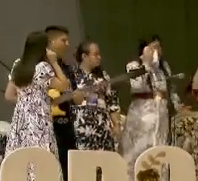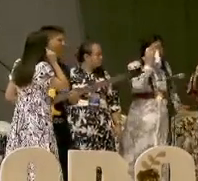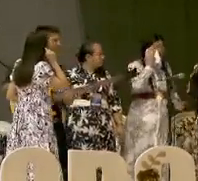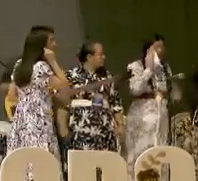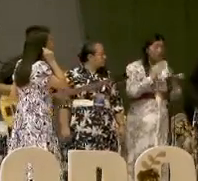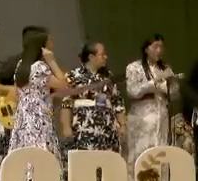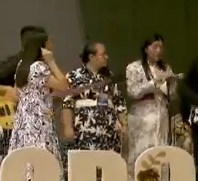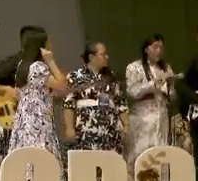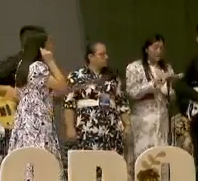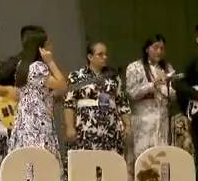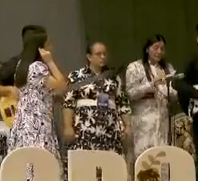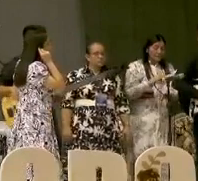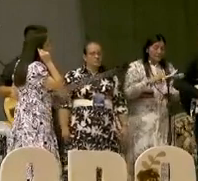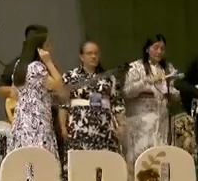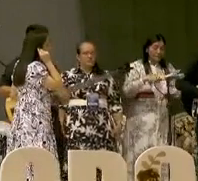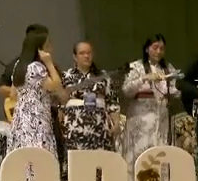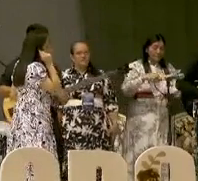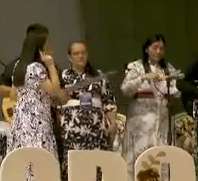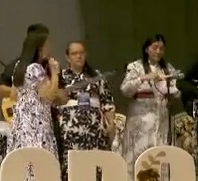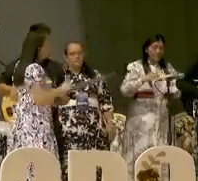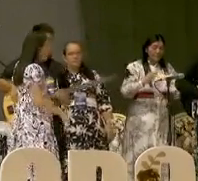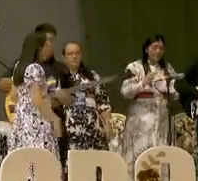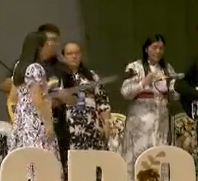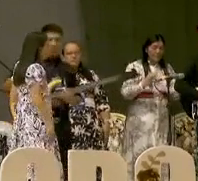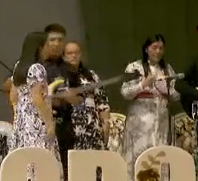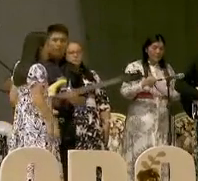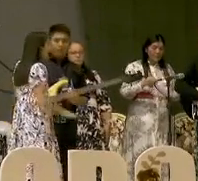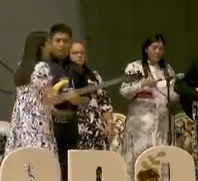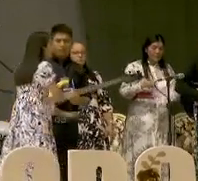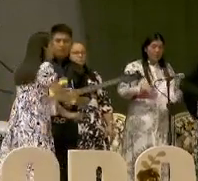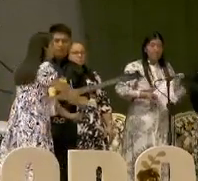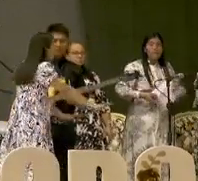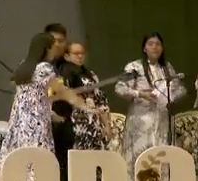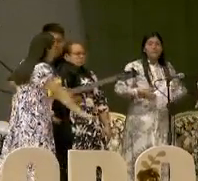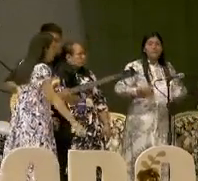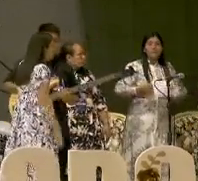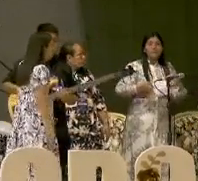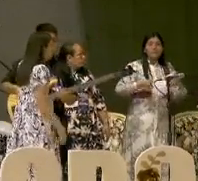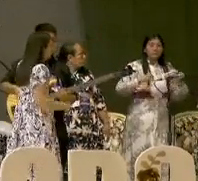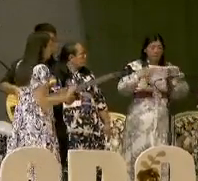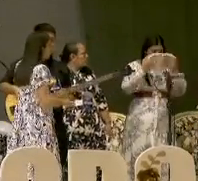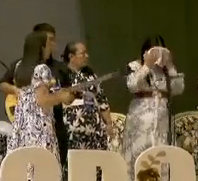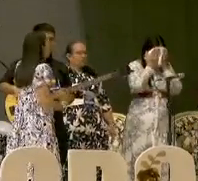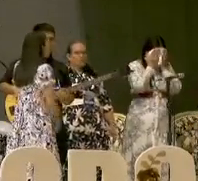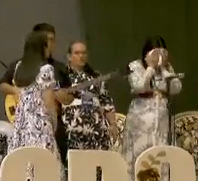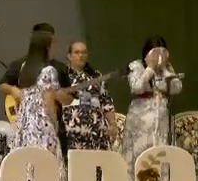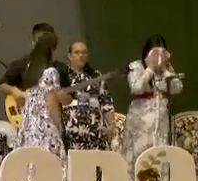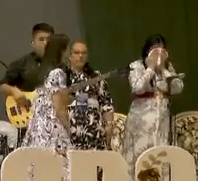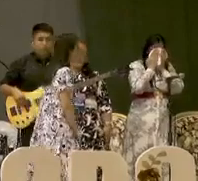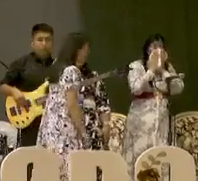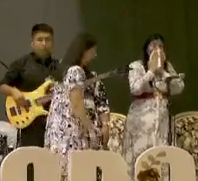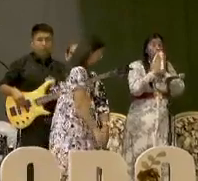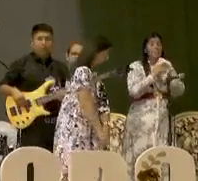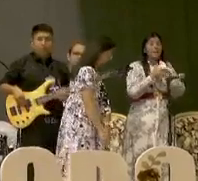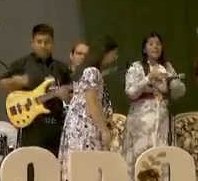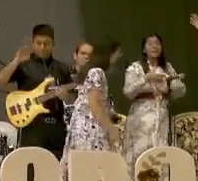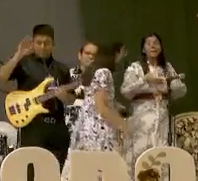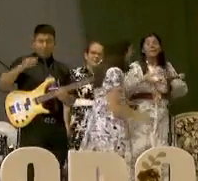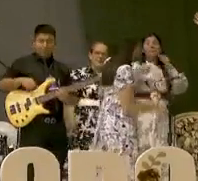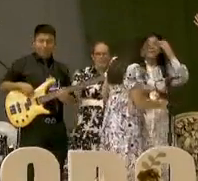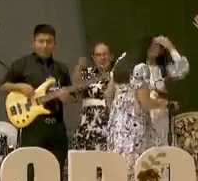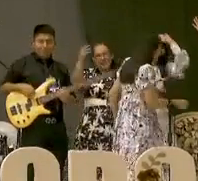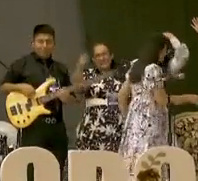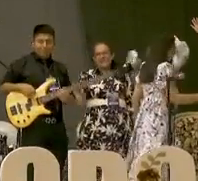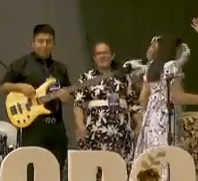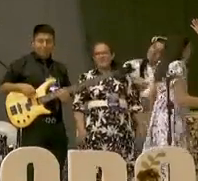Señor y traernos esta palabra que edifica nuestras vidas. Al Comité de las Damas Dorcas, muchas gracias. De